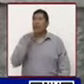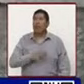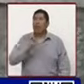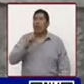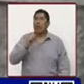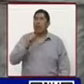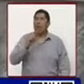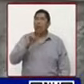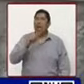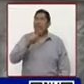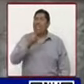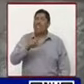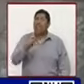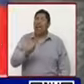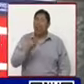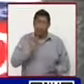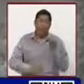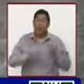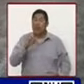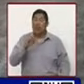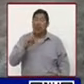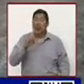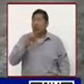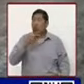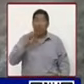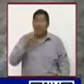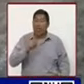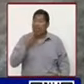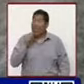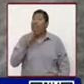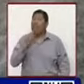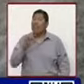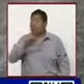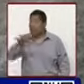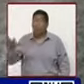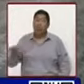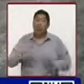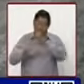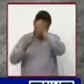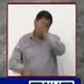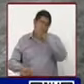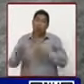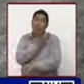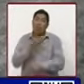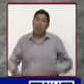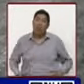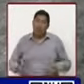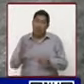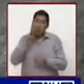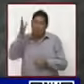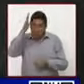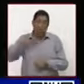Doña Maritza Rodríguez Calizaya es de la ella. Es de la Junta, de la presidenta.